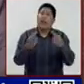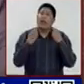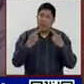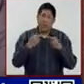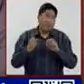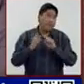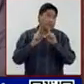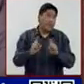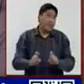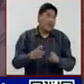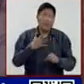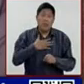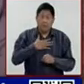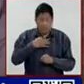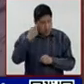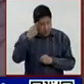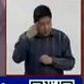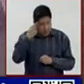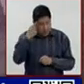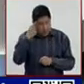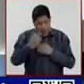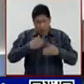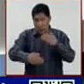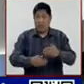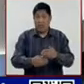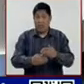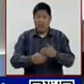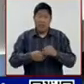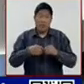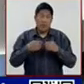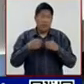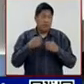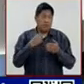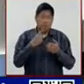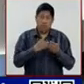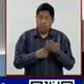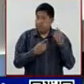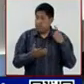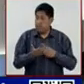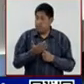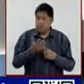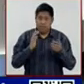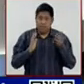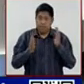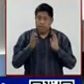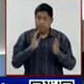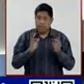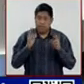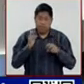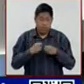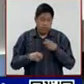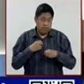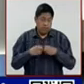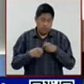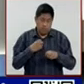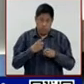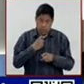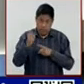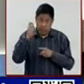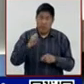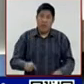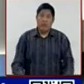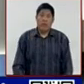nuestra cuestionante. Me imagino que van a continuar en este momento debatiendo o hablando, por lo menos, de esta problemática que les está